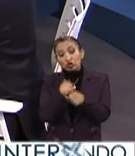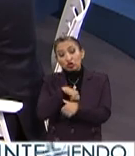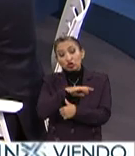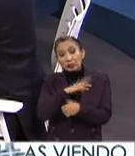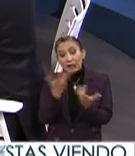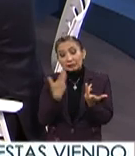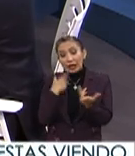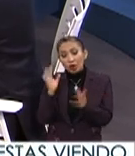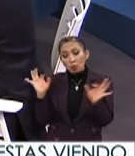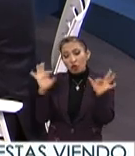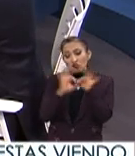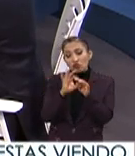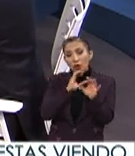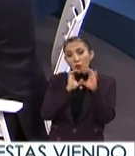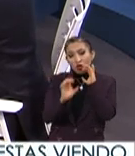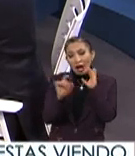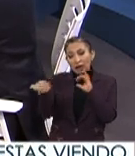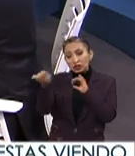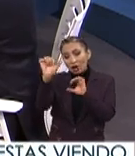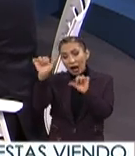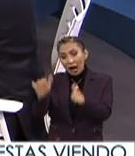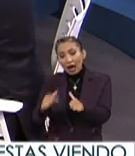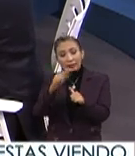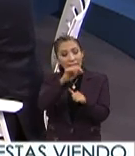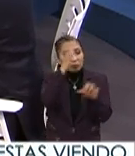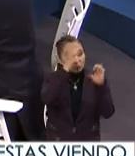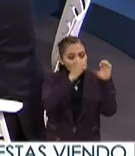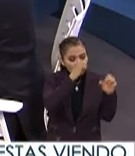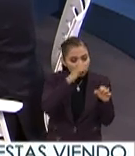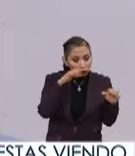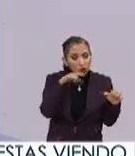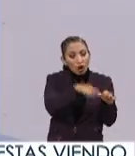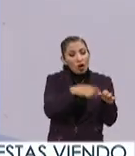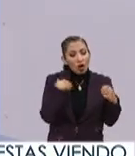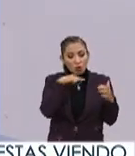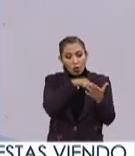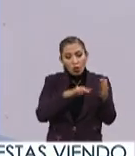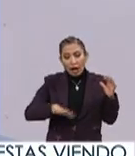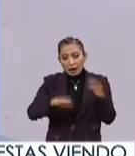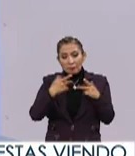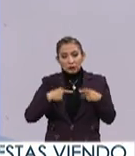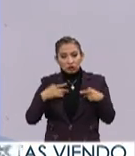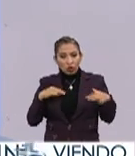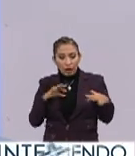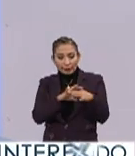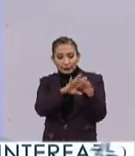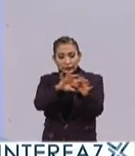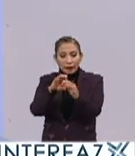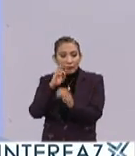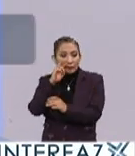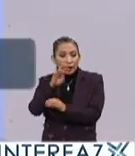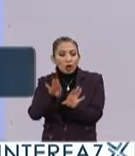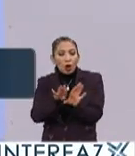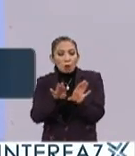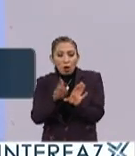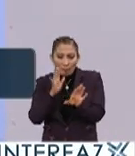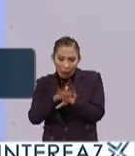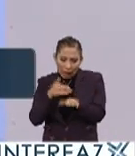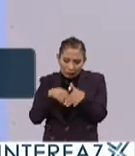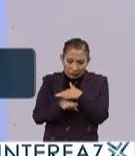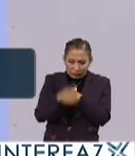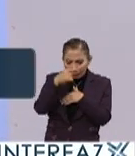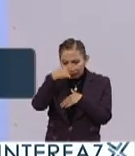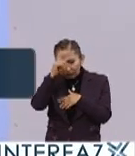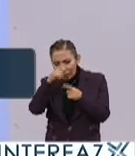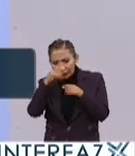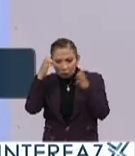de generar estos puentes de comunicación entre las obras de arte, las exposiciones, el recinto y el público. Ver de qué manera podemos hacer más